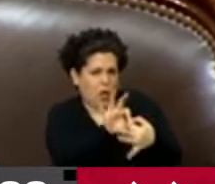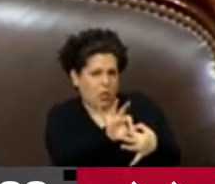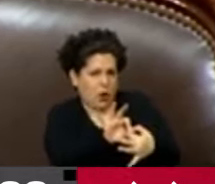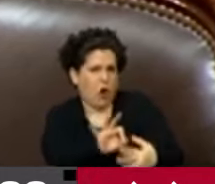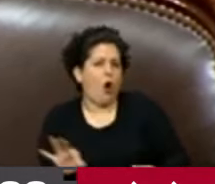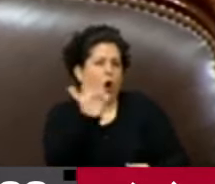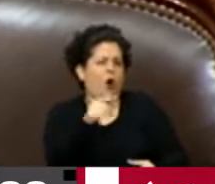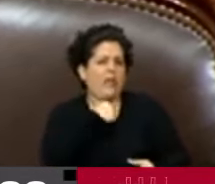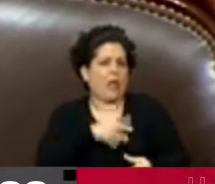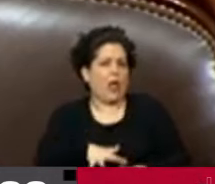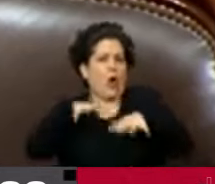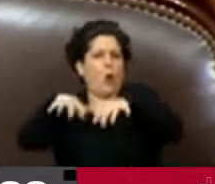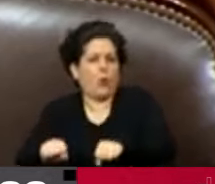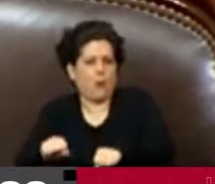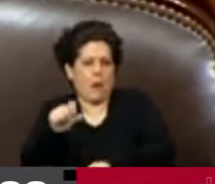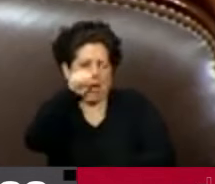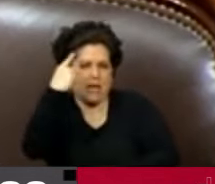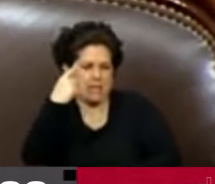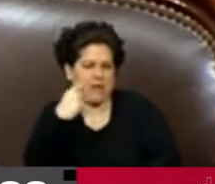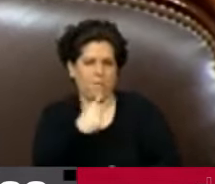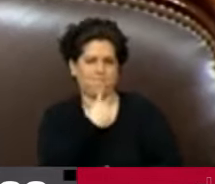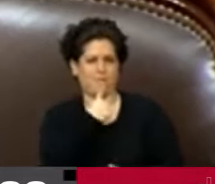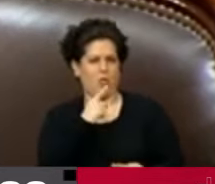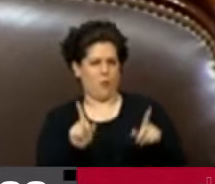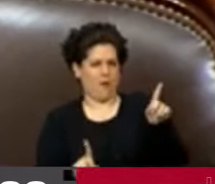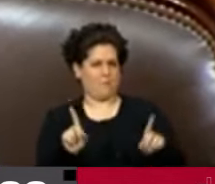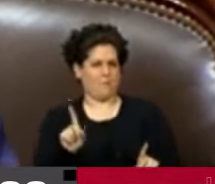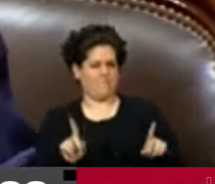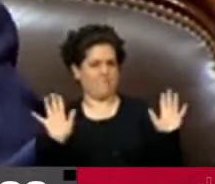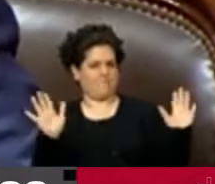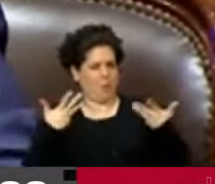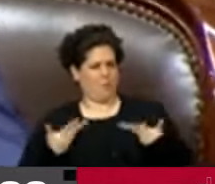a copar el Estado? Y se lo pregunto con mucha sinceridad,